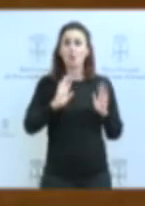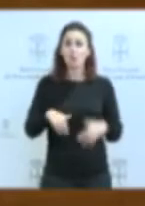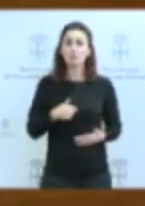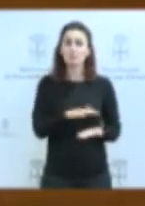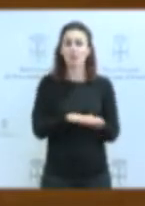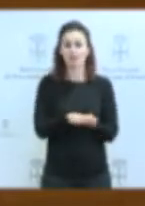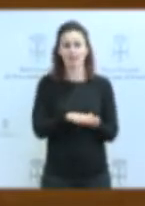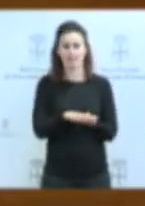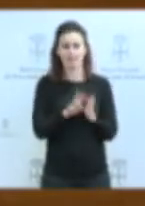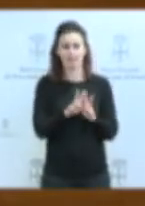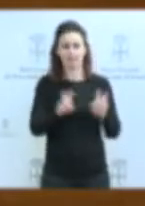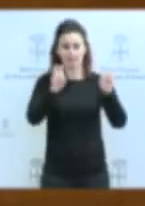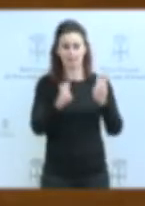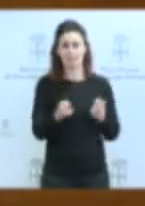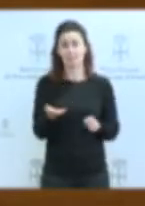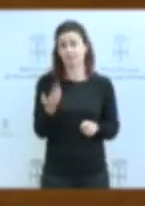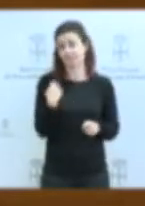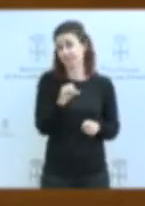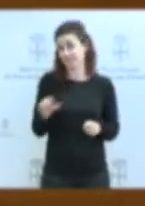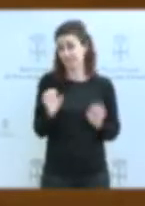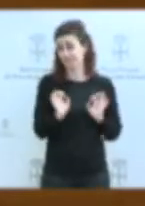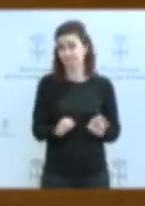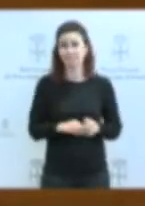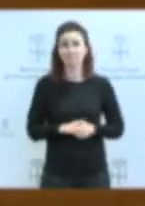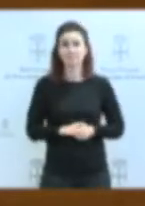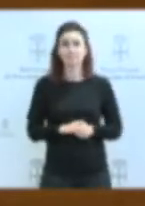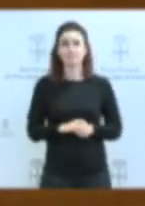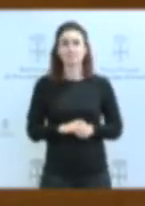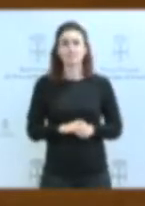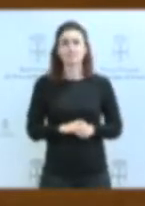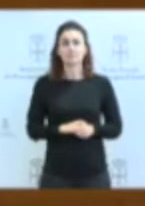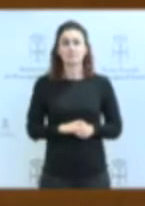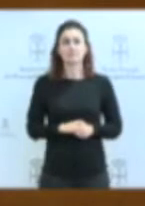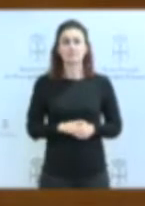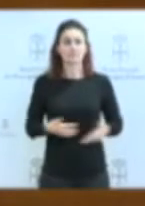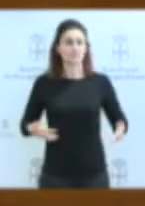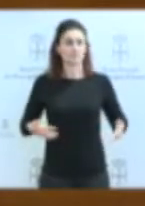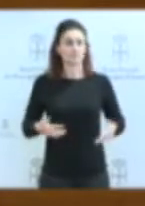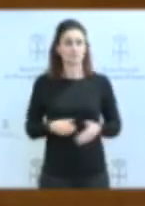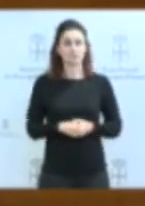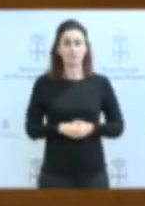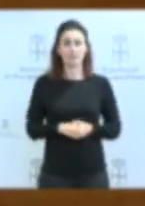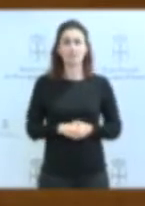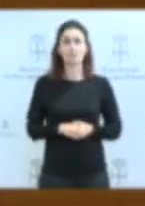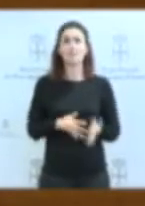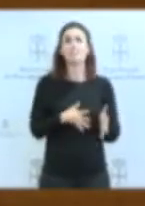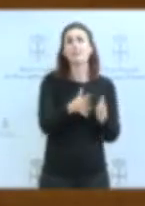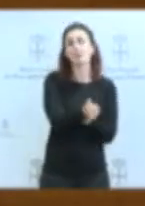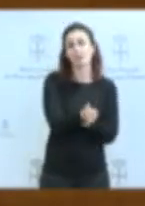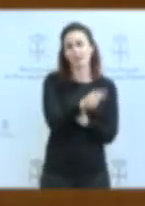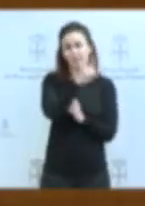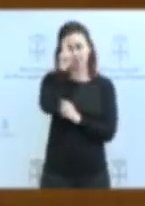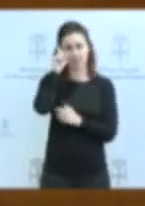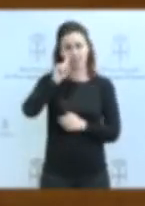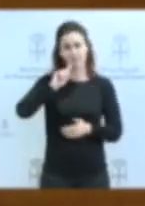Cámara, de esos mercados prioritarios de Madrid y Barcelona y de esos destinos a